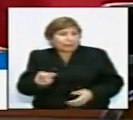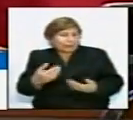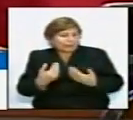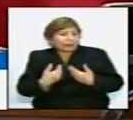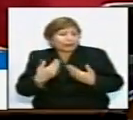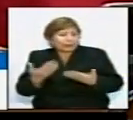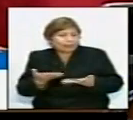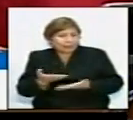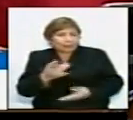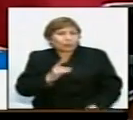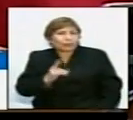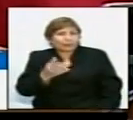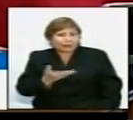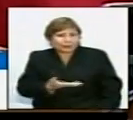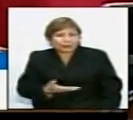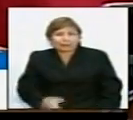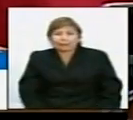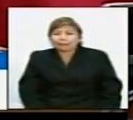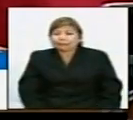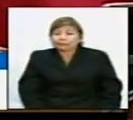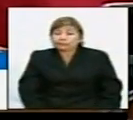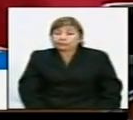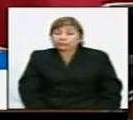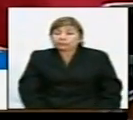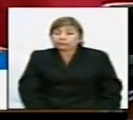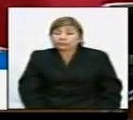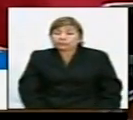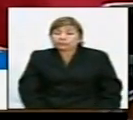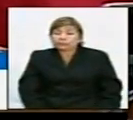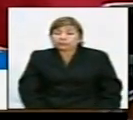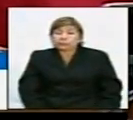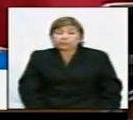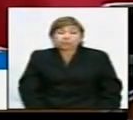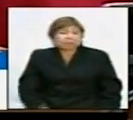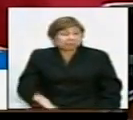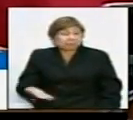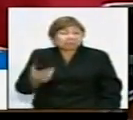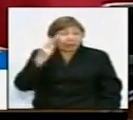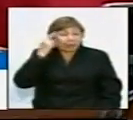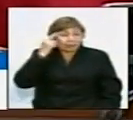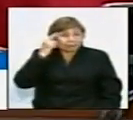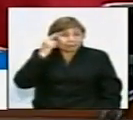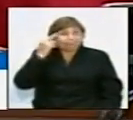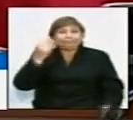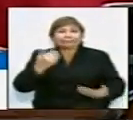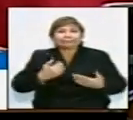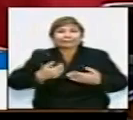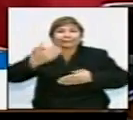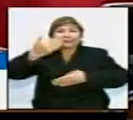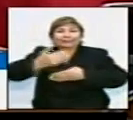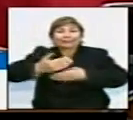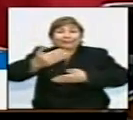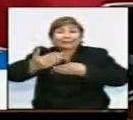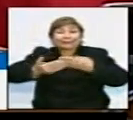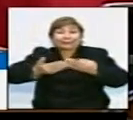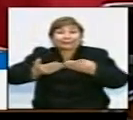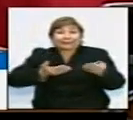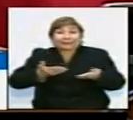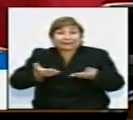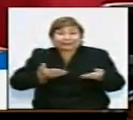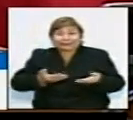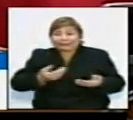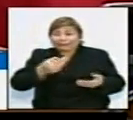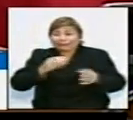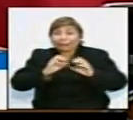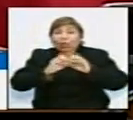seguimiento de esto. Y por eso estamos planteando tener una ventanilla única de servicios,